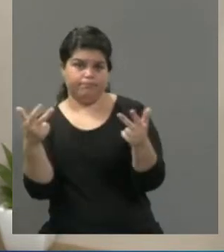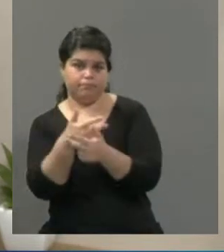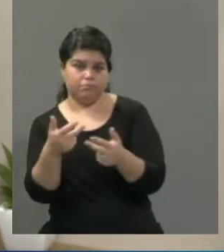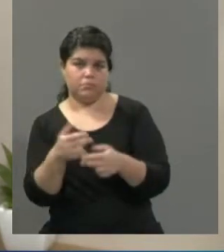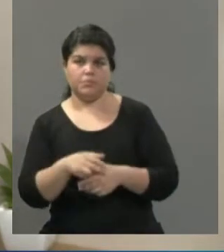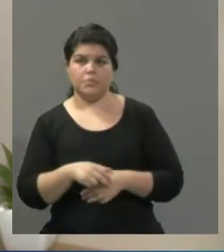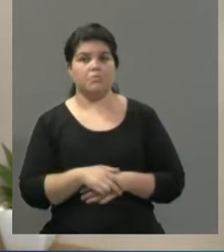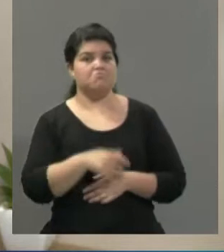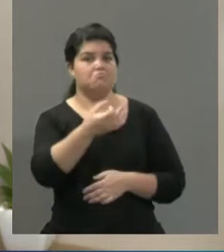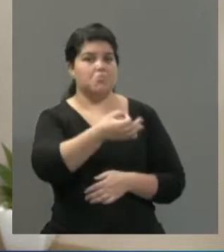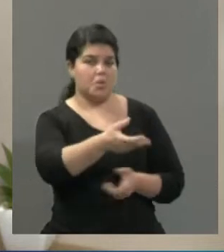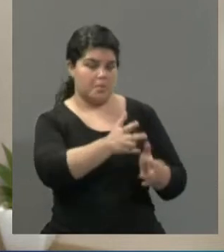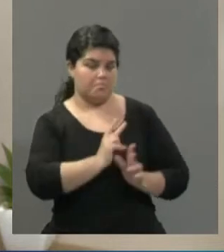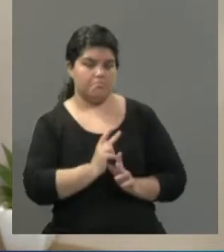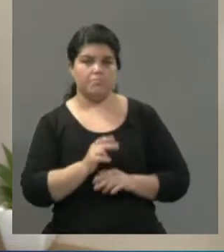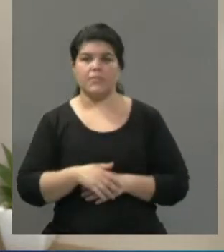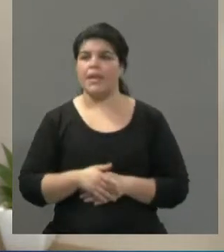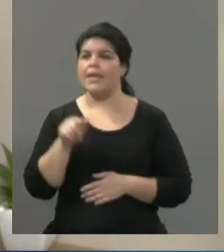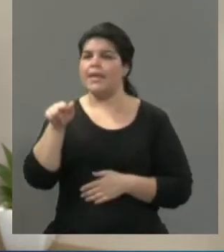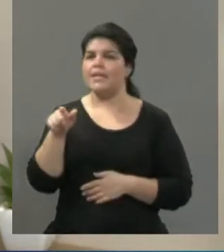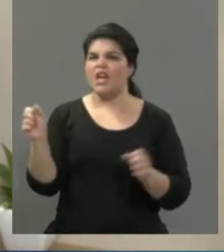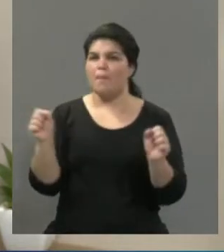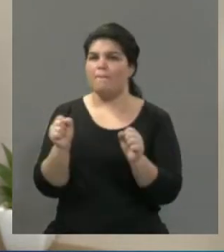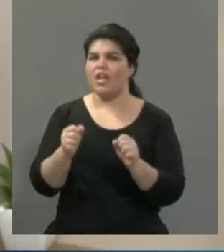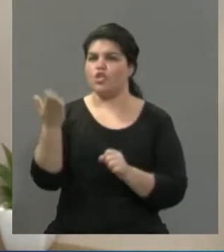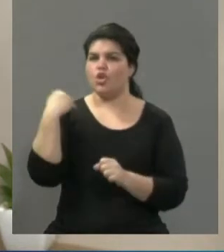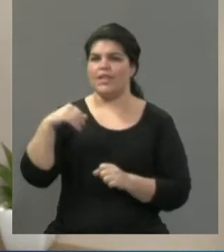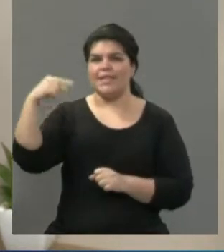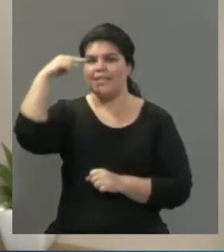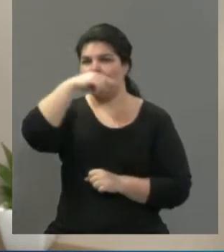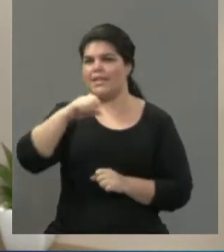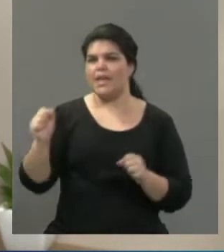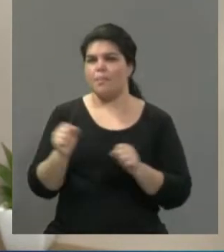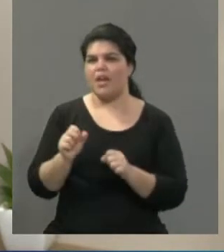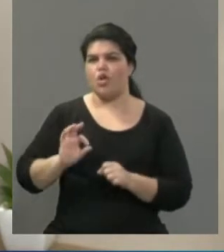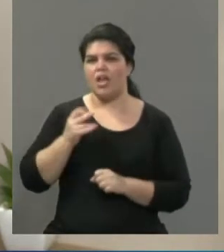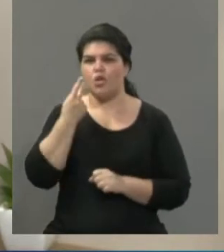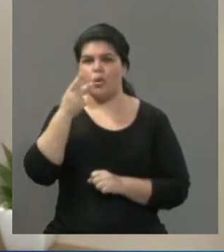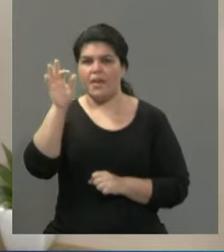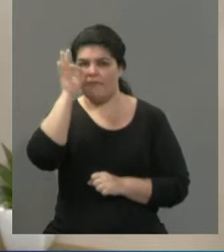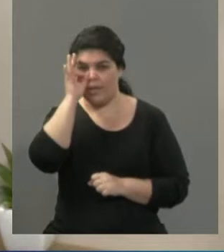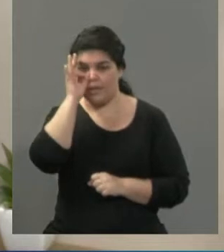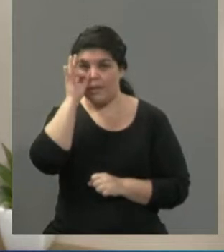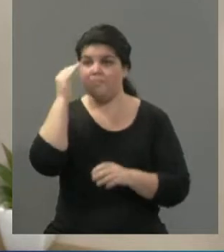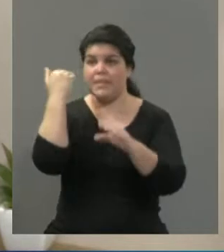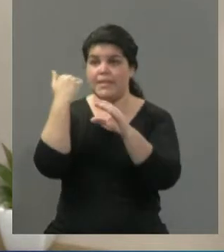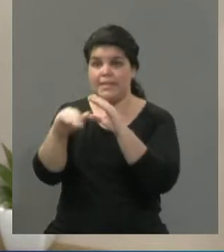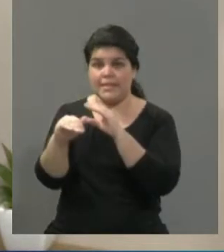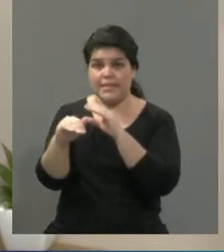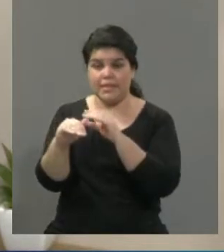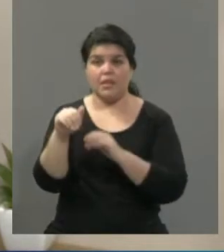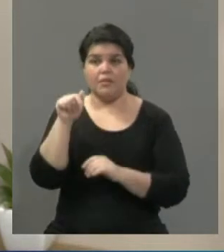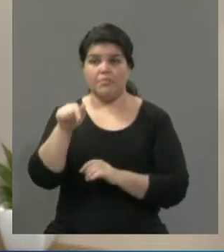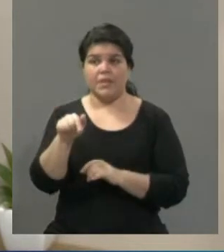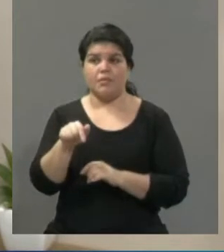como introducción. Ella le escribe en mayo, el 7 de mayo del 2020, diciéndole en el chat, porque es un chat le escribe